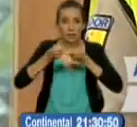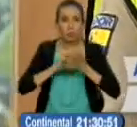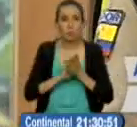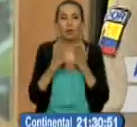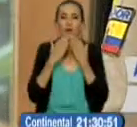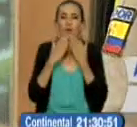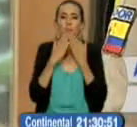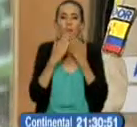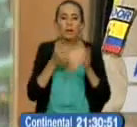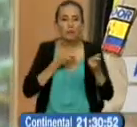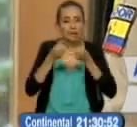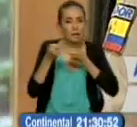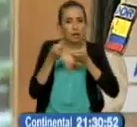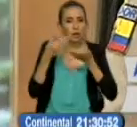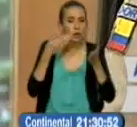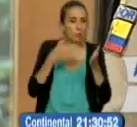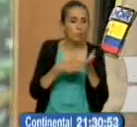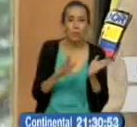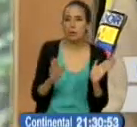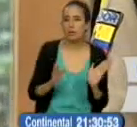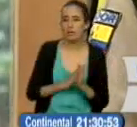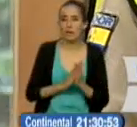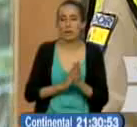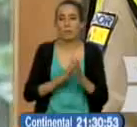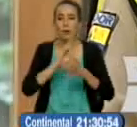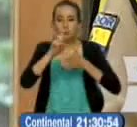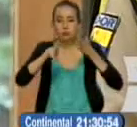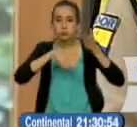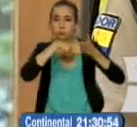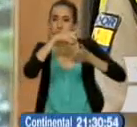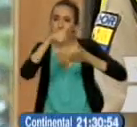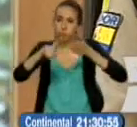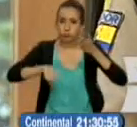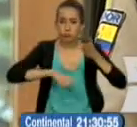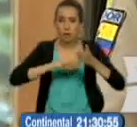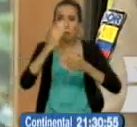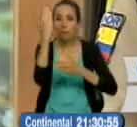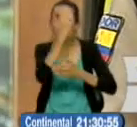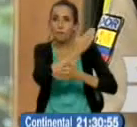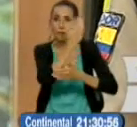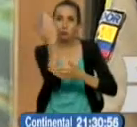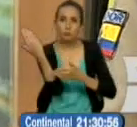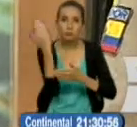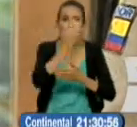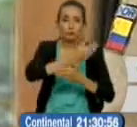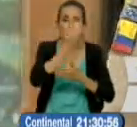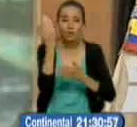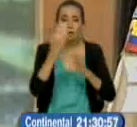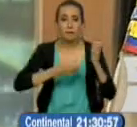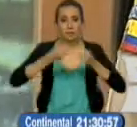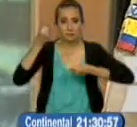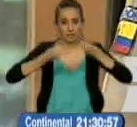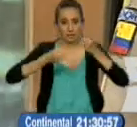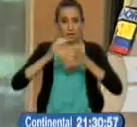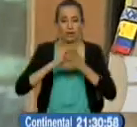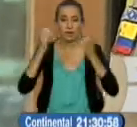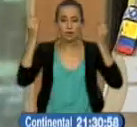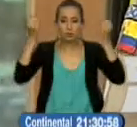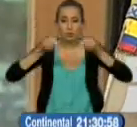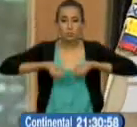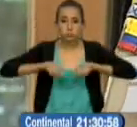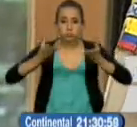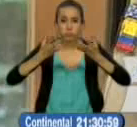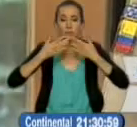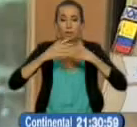que controlen componentes críticos, ¿qué es esto? Sistema de tracción, parabrisas, sistema de alumbrado. También al conductor se le va a hacer una